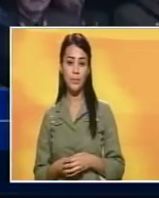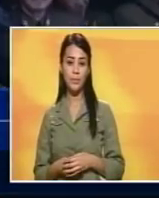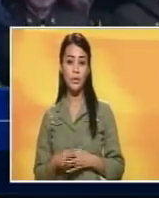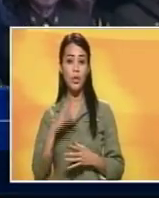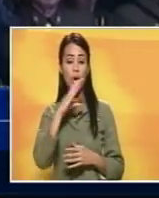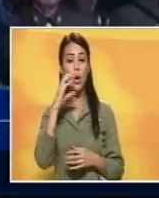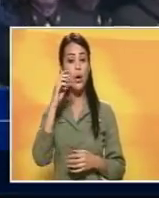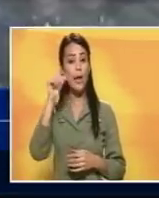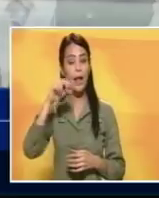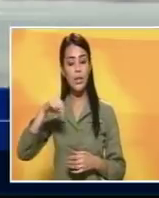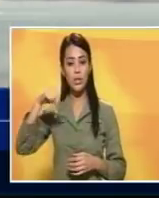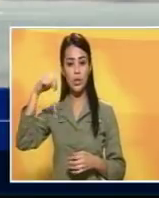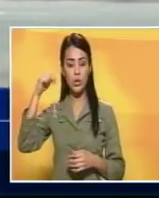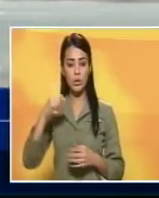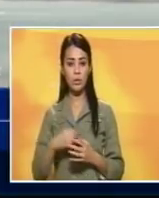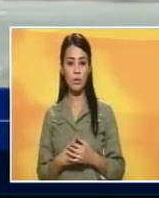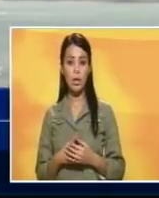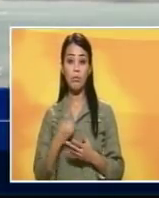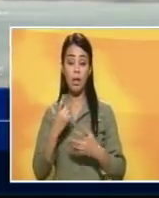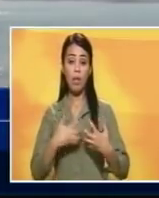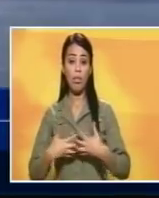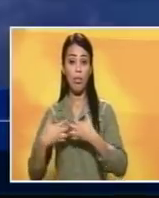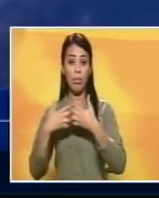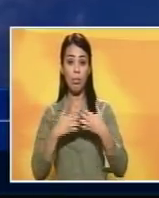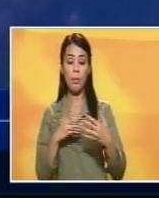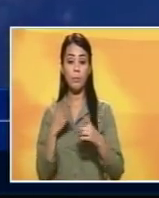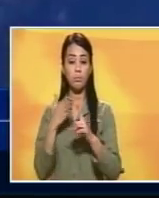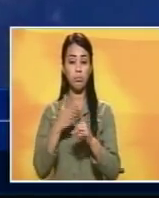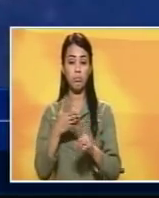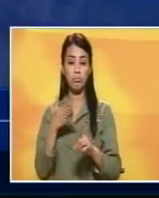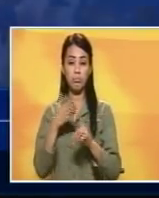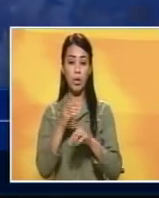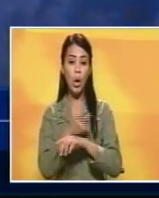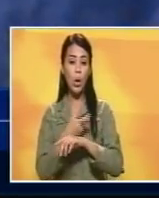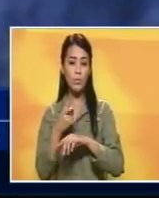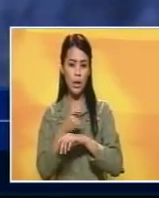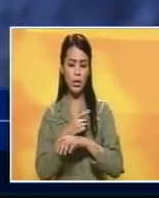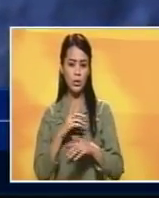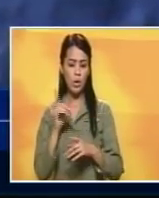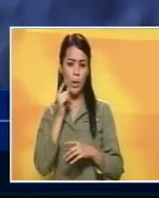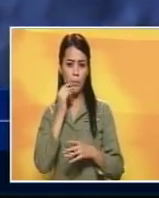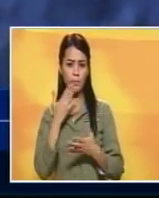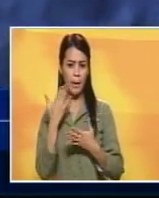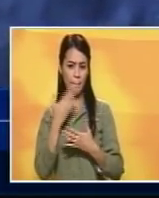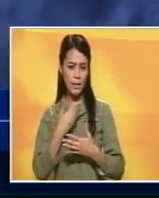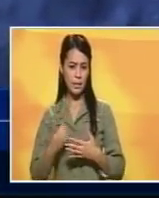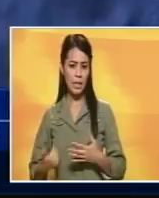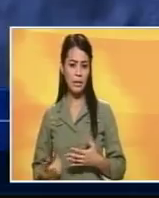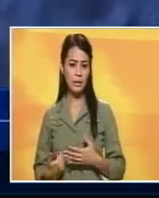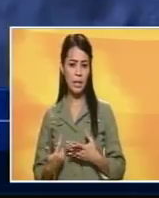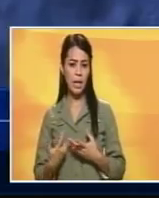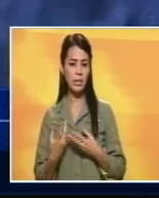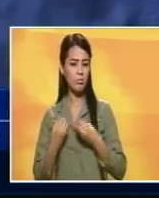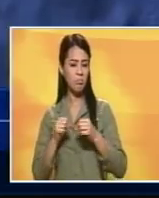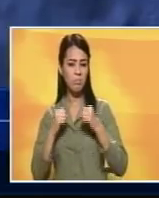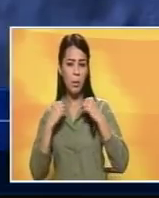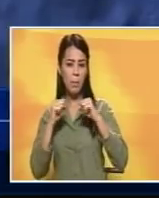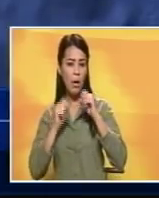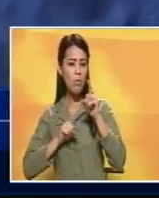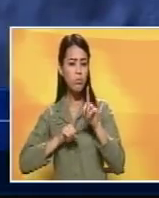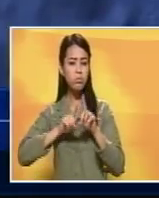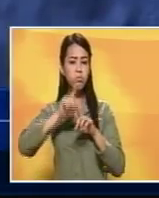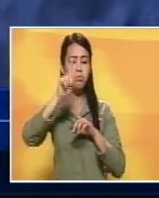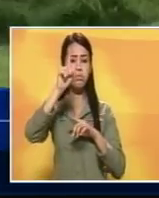Corea del Norte advirtió a Estados Unidos que la reciente amenaza del gobierno de Kim Jong-un de realizar un ensayo nuclear sobre el Océano Pacífico